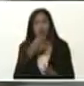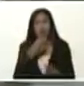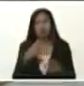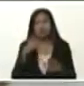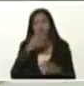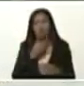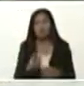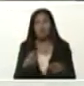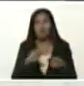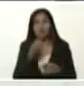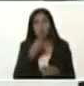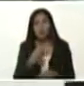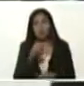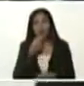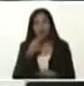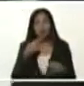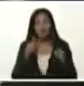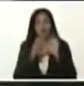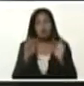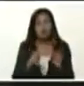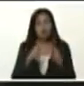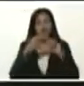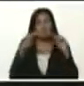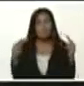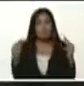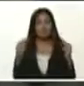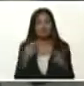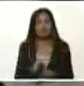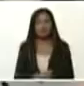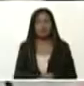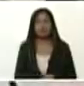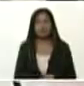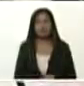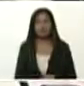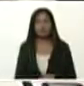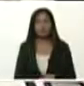año buenos y bonitos, en paz.